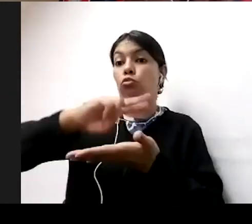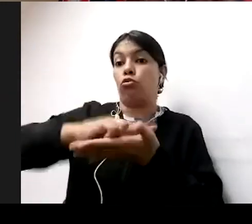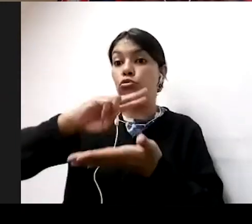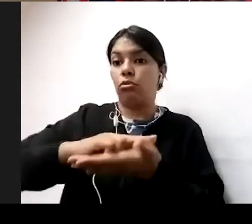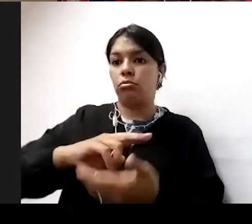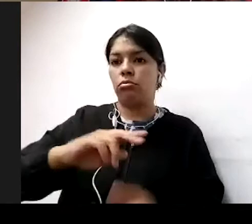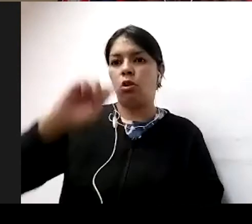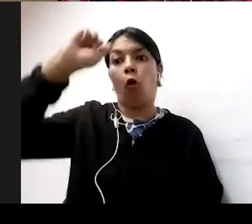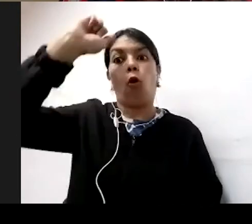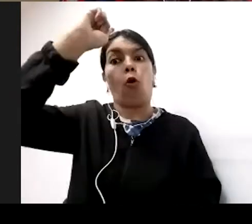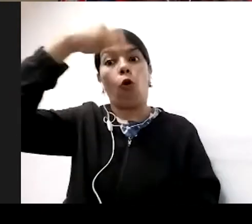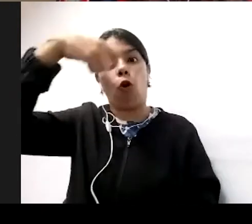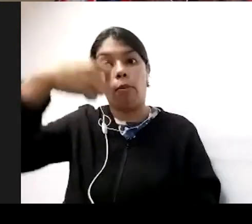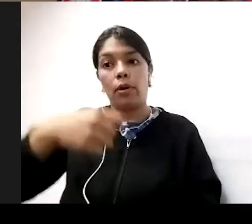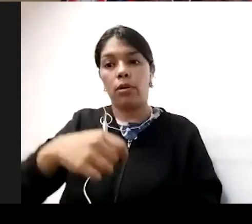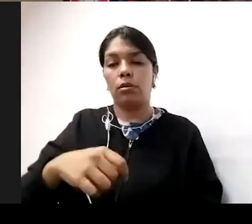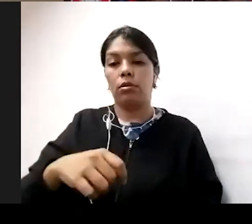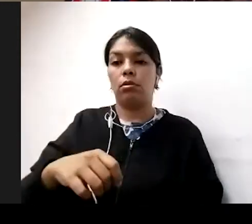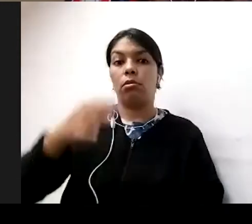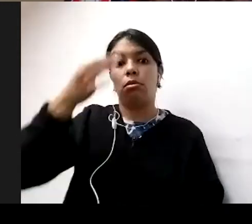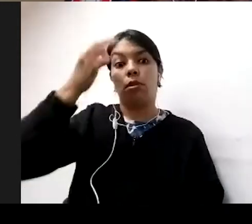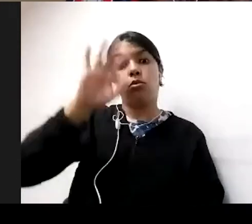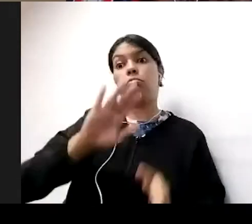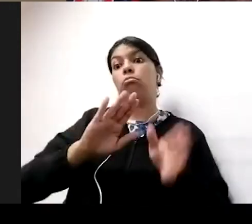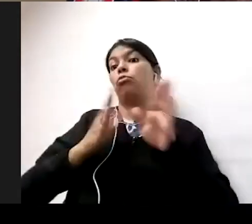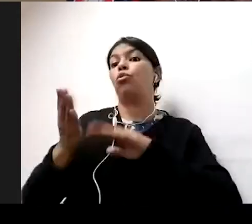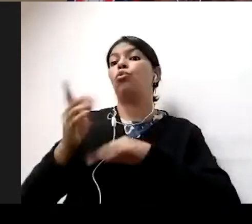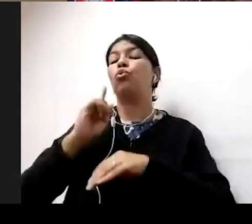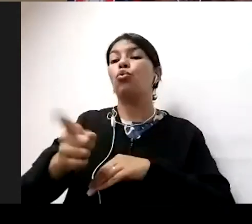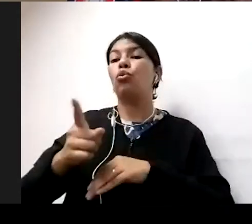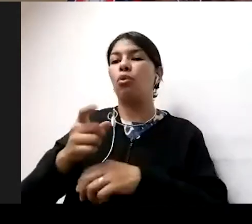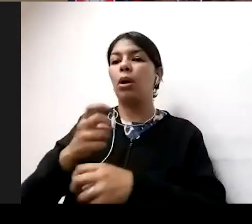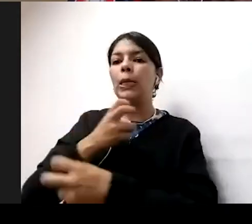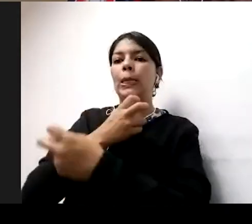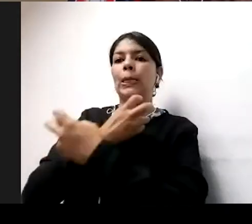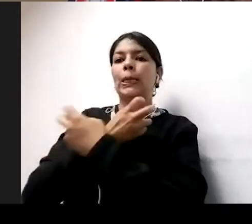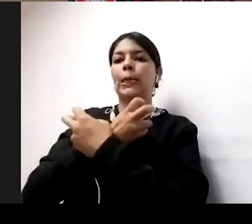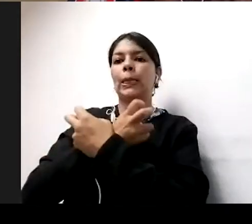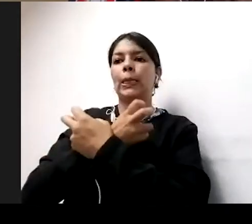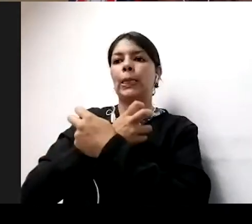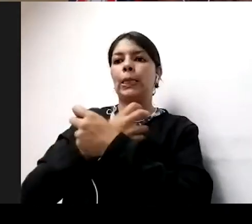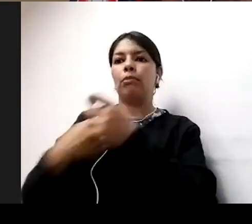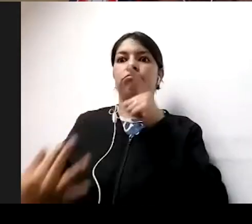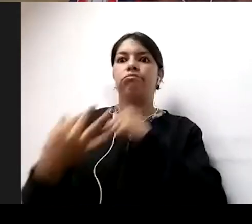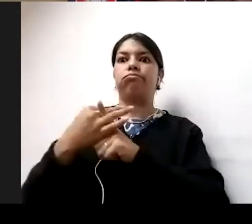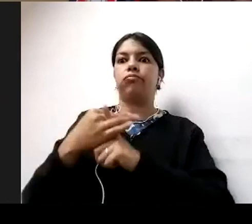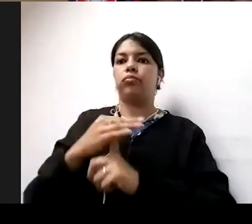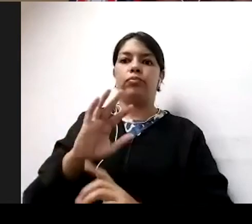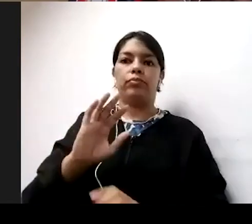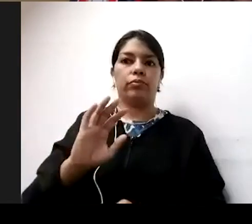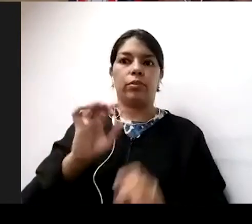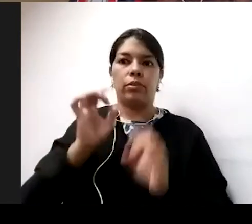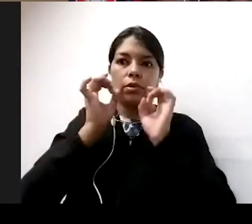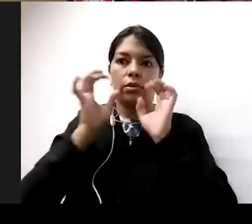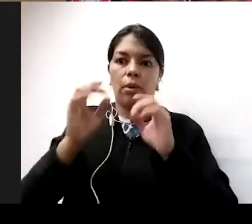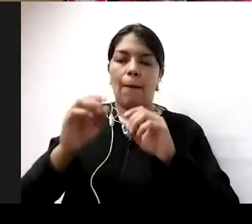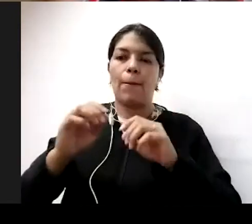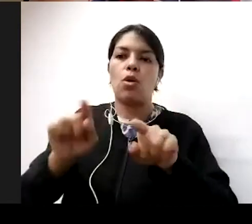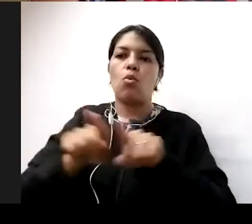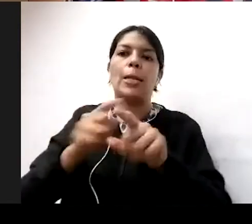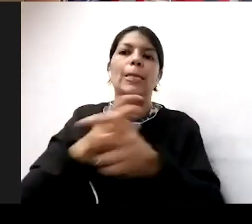un trauma mortal por la intoxicación, por lo que les digo, porque la mayoría de estas sustancias son tóxicas para el organismo.